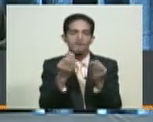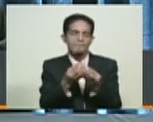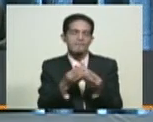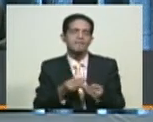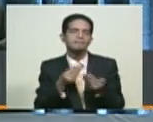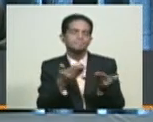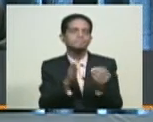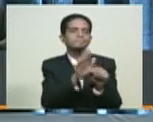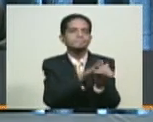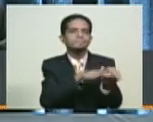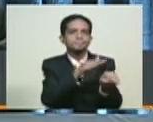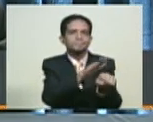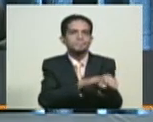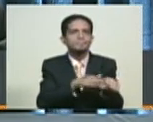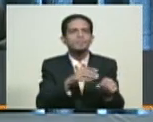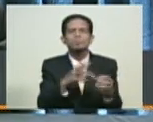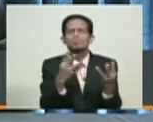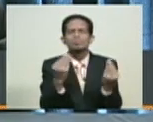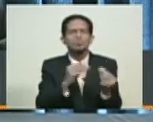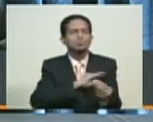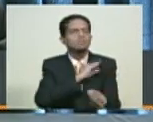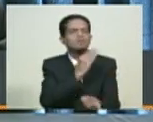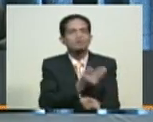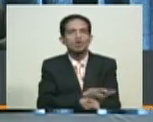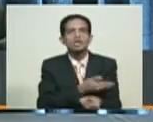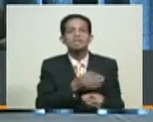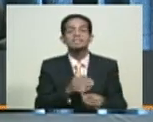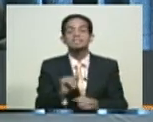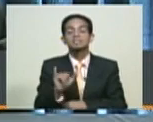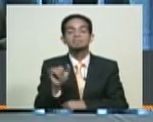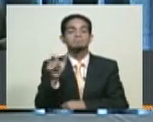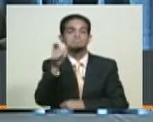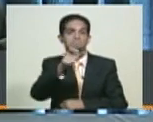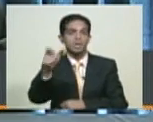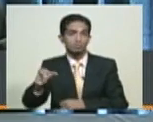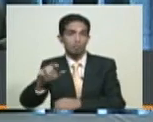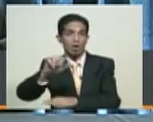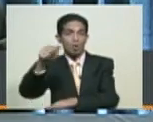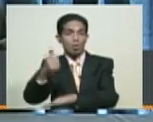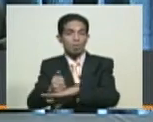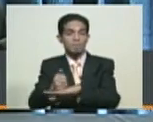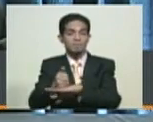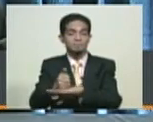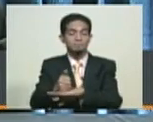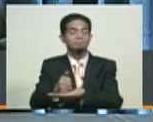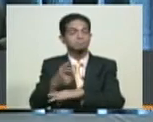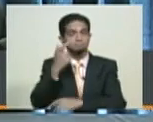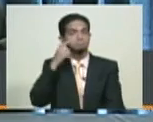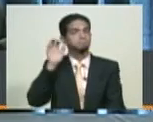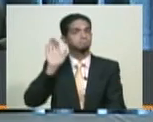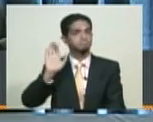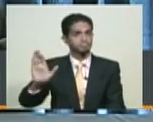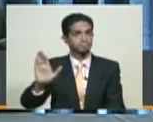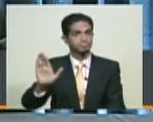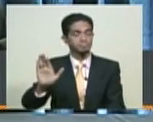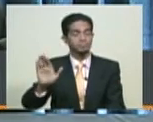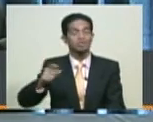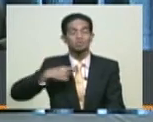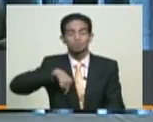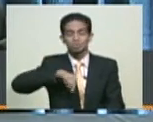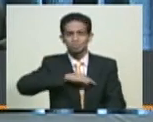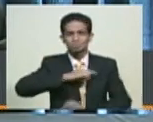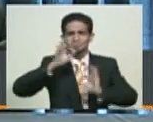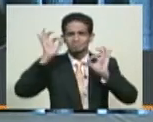y mucha fortaleza moral y en los criminales llegaremos a ellos tengan la seguridad absoluta